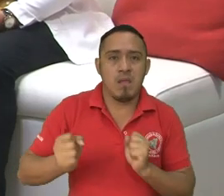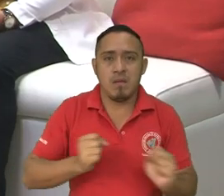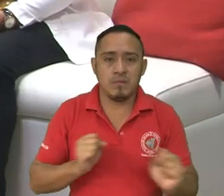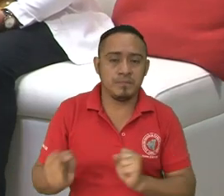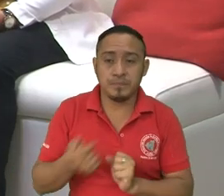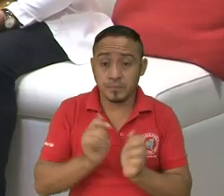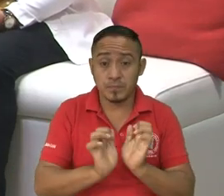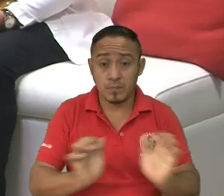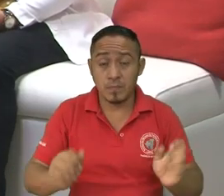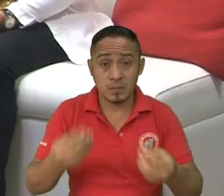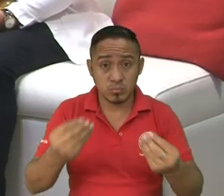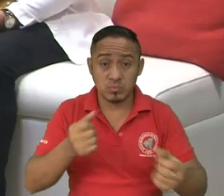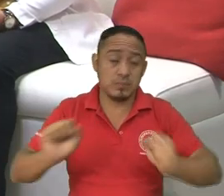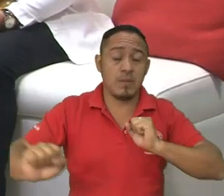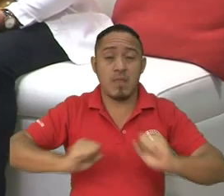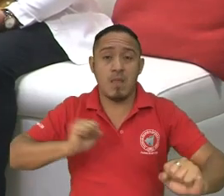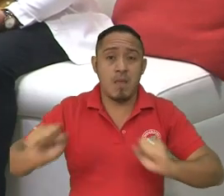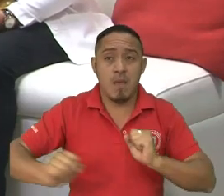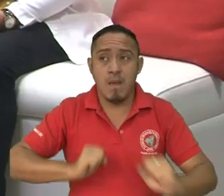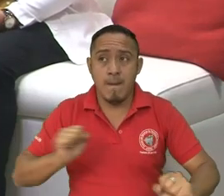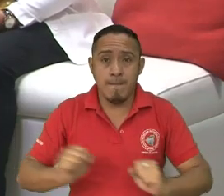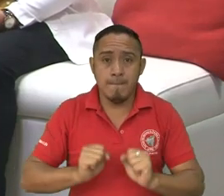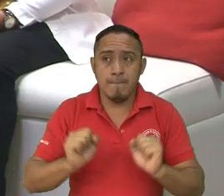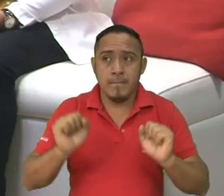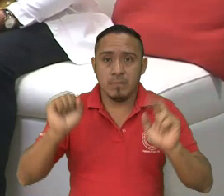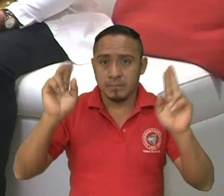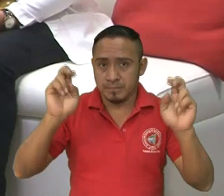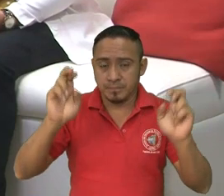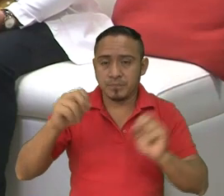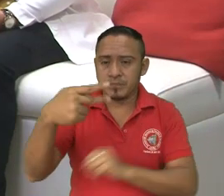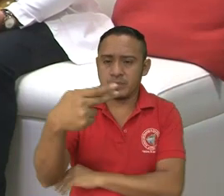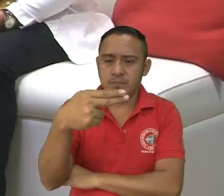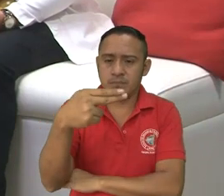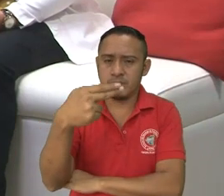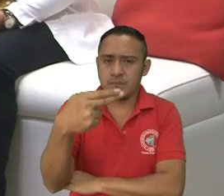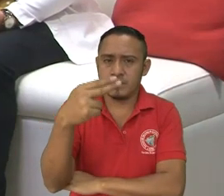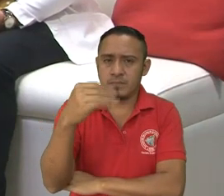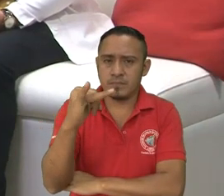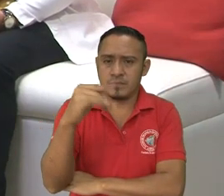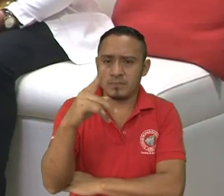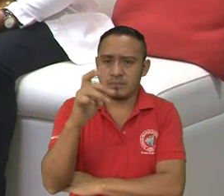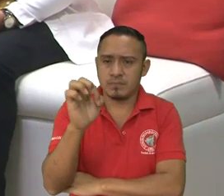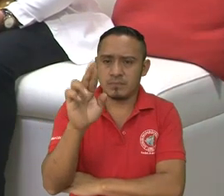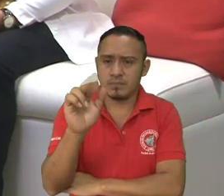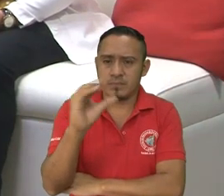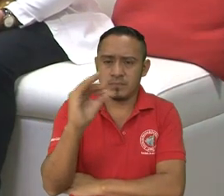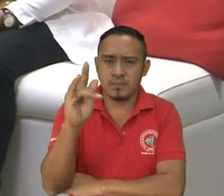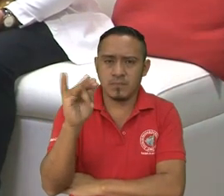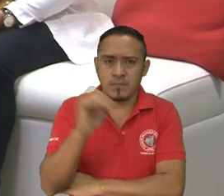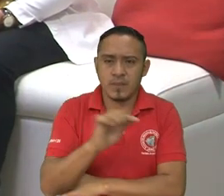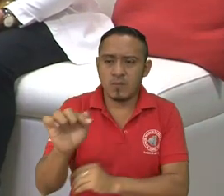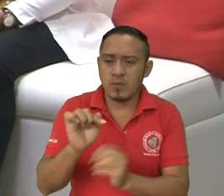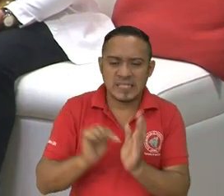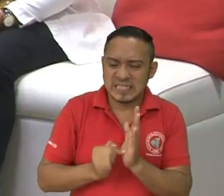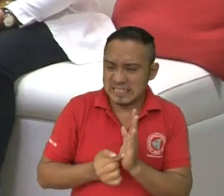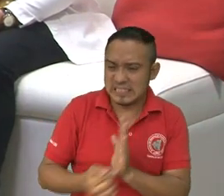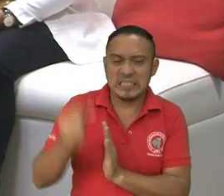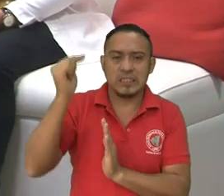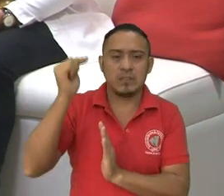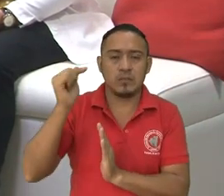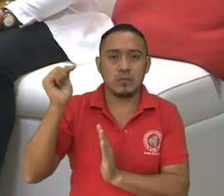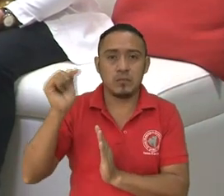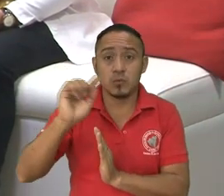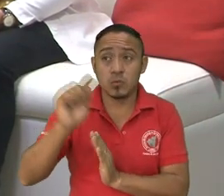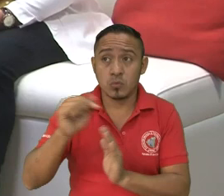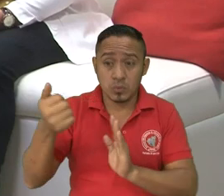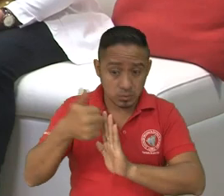Esos niños que son hiperactivos, ¿sí?, que le podemos decir así, mal dicho, necio, que el padre le dice necio, pero tiene que ver